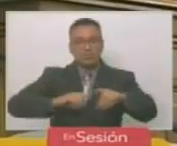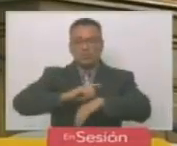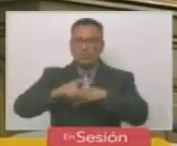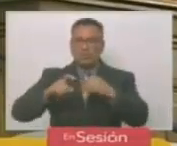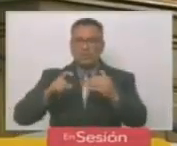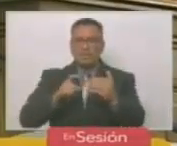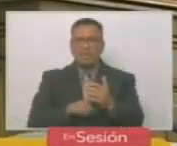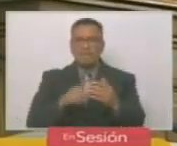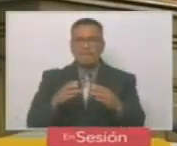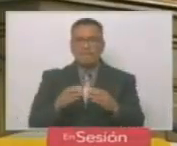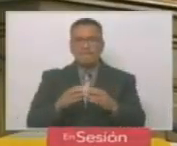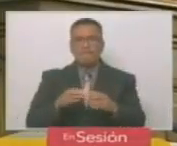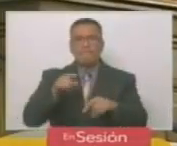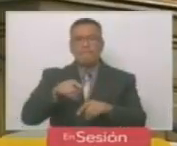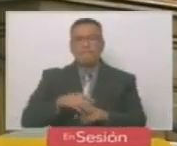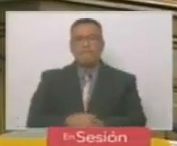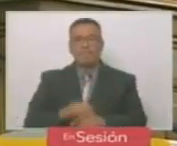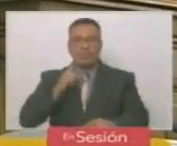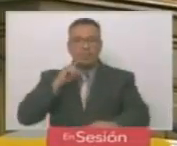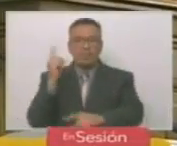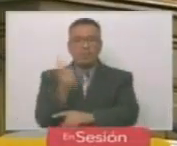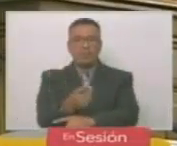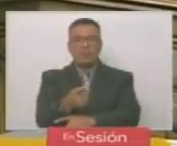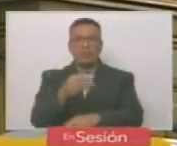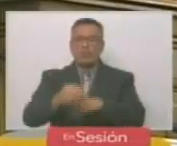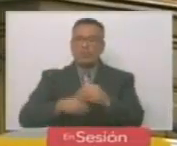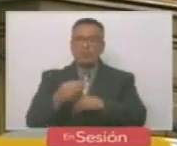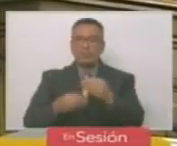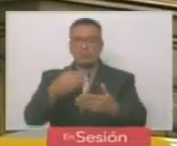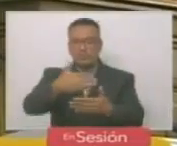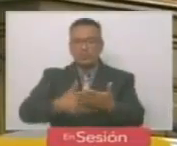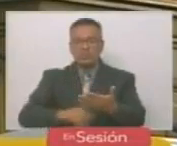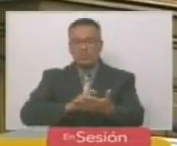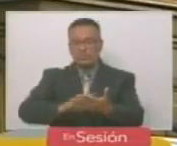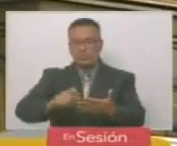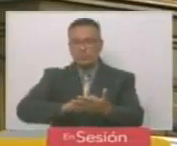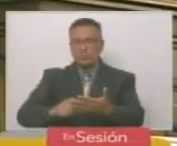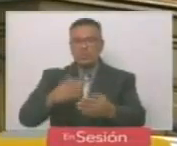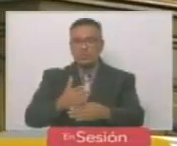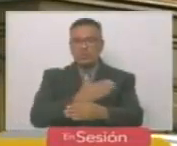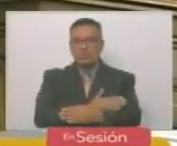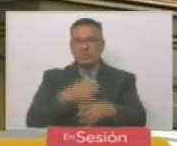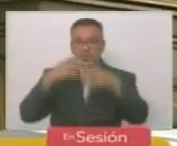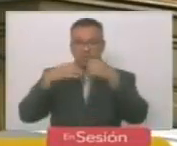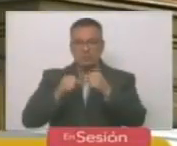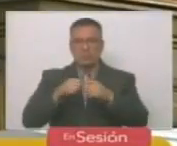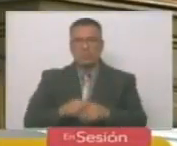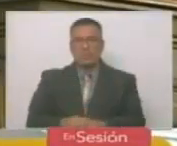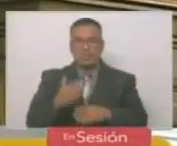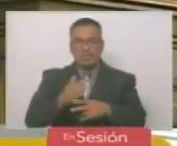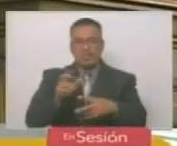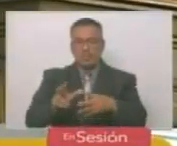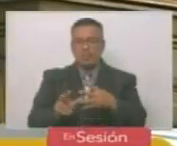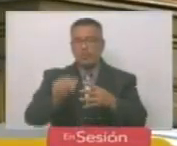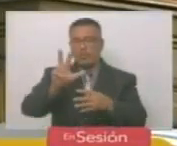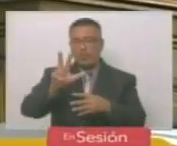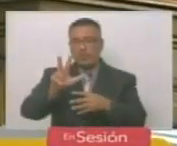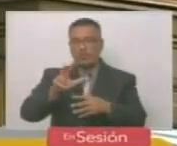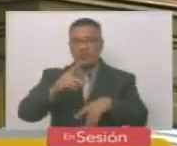de carácter imperativo y obligatorio cumplimiento del registro de antecedentes penales. 3. Establecer